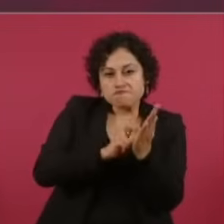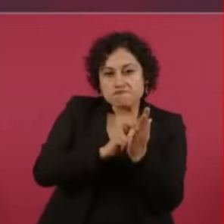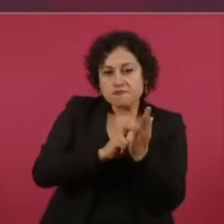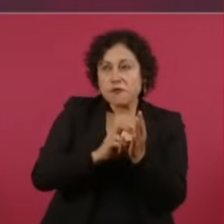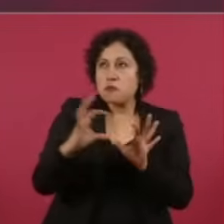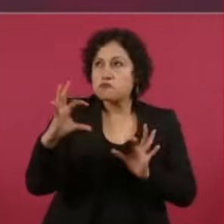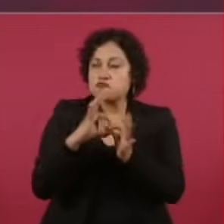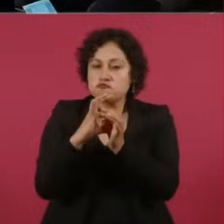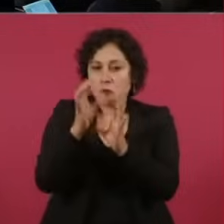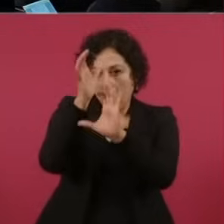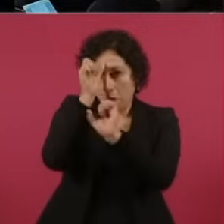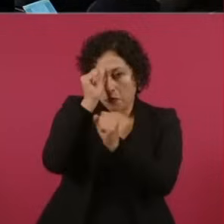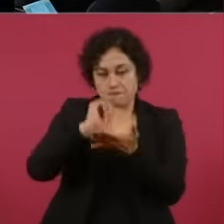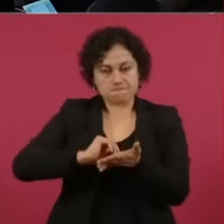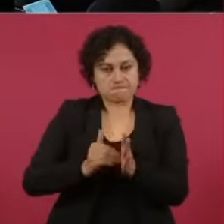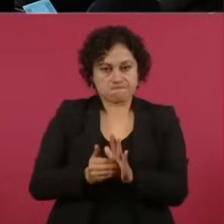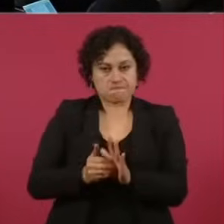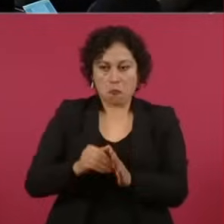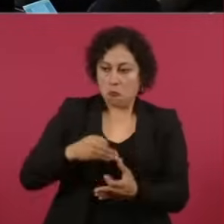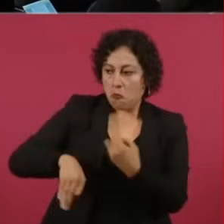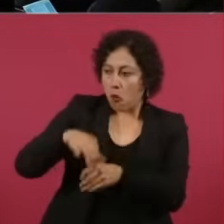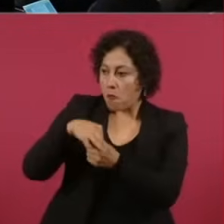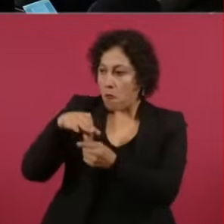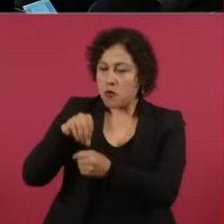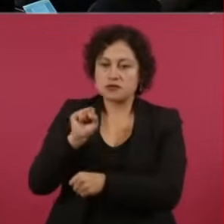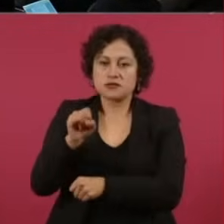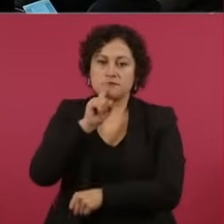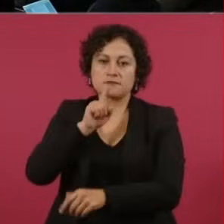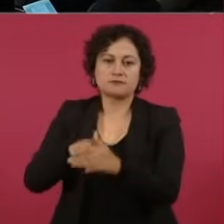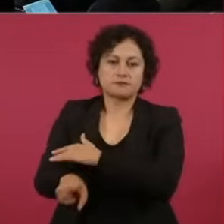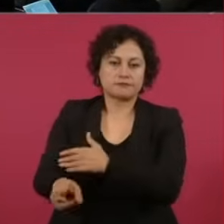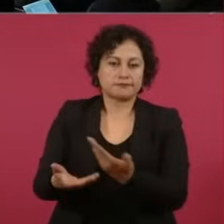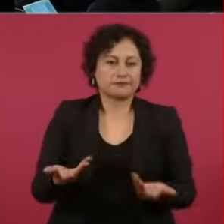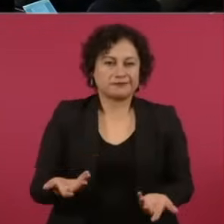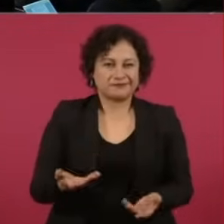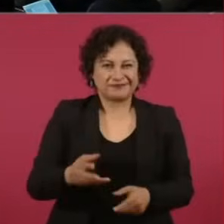No voy a dejar de recordar que en 3 años